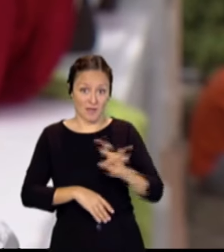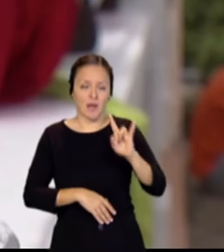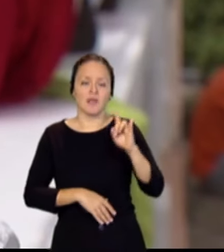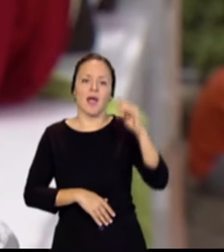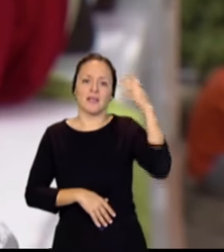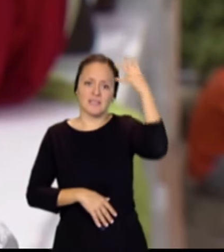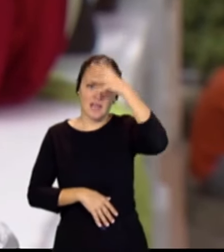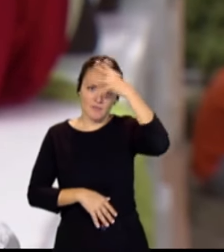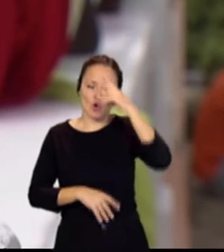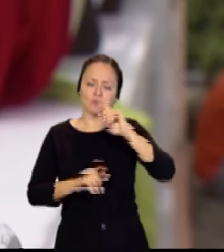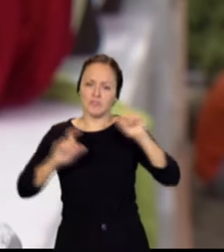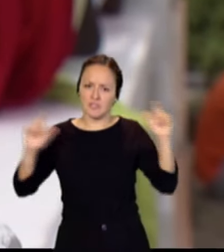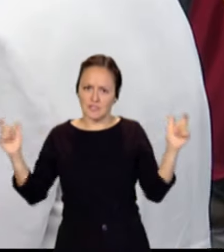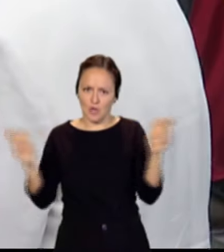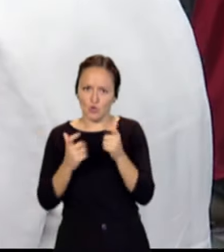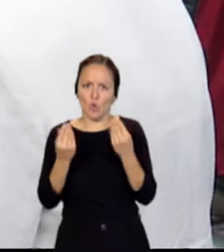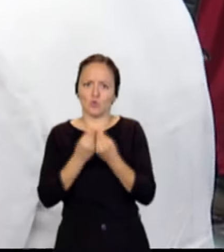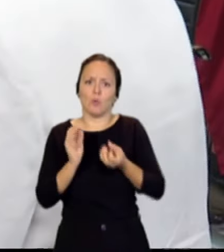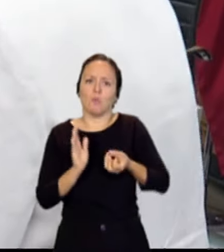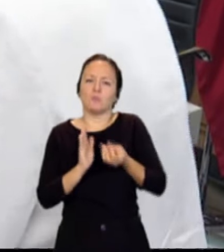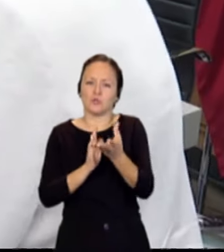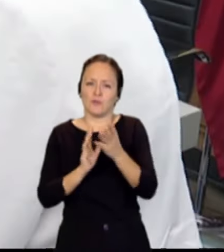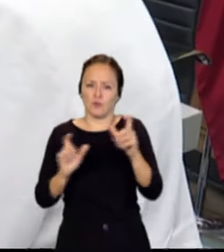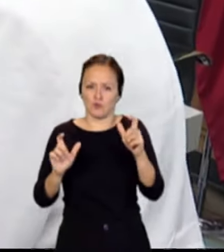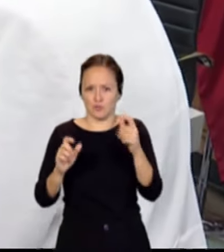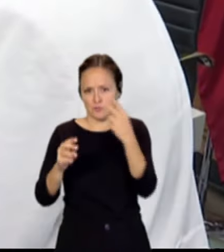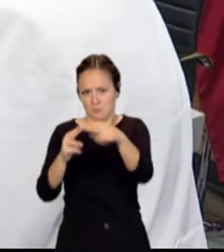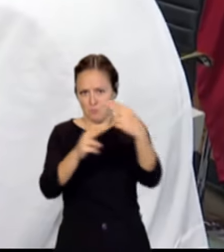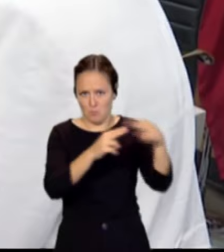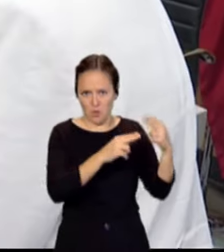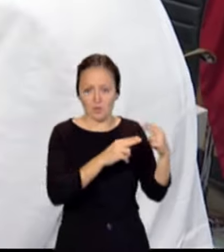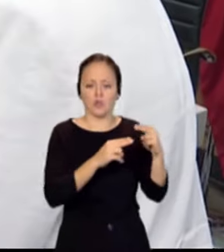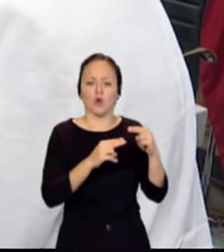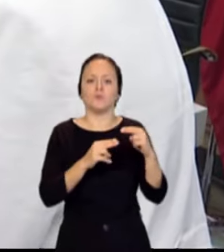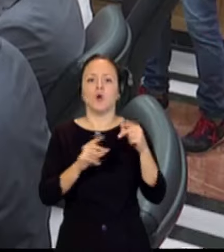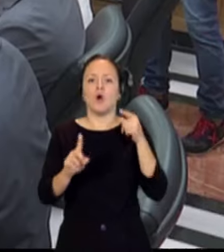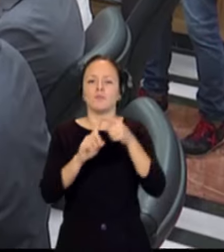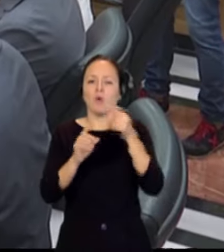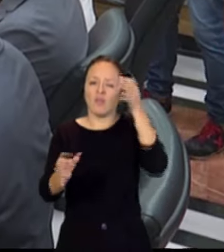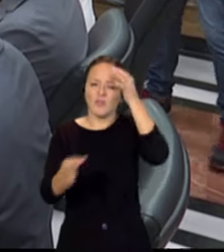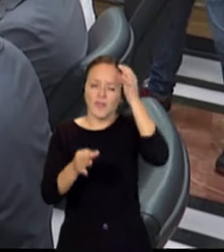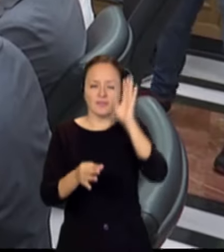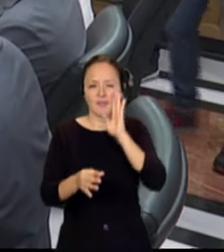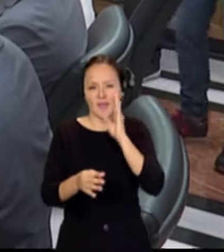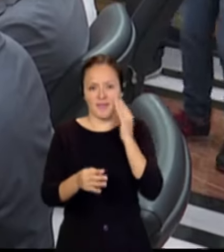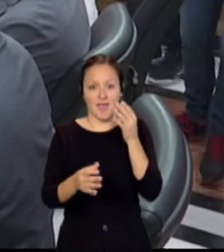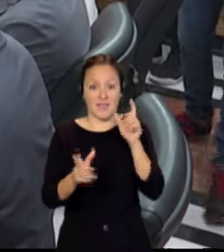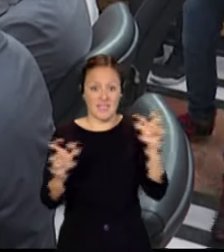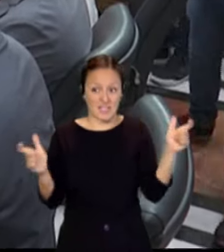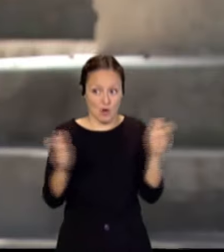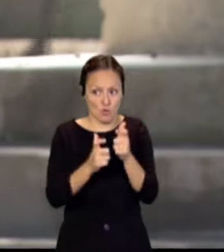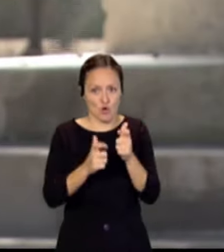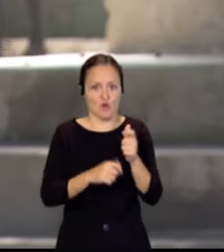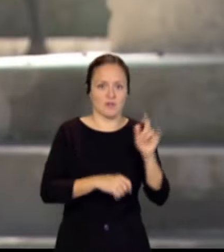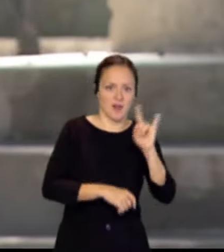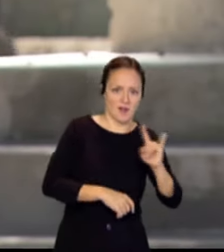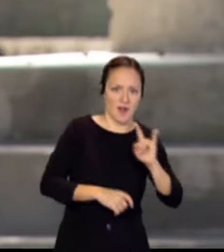ha mantenido un encuentro con los portavoces de los grupos parlamentario para contarles los detalles de ese encuentro bilateral Canarias